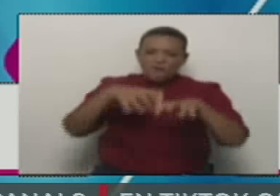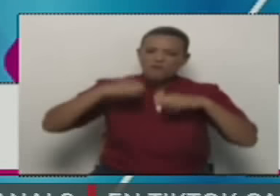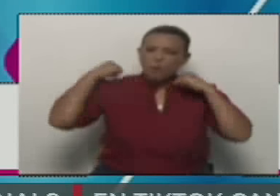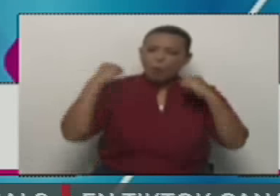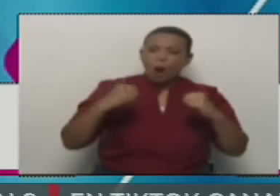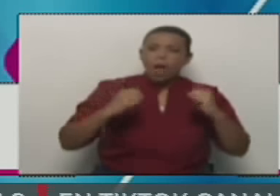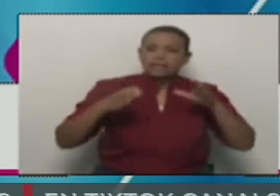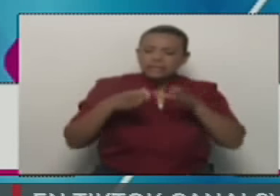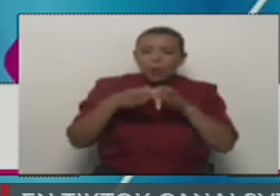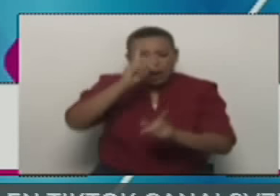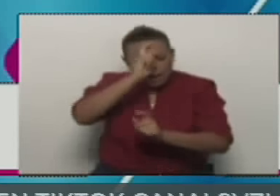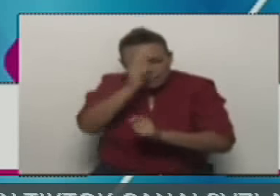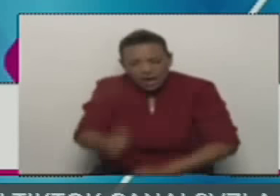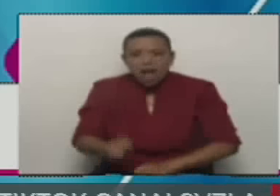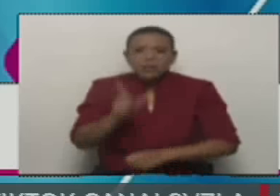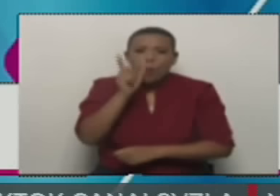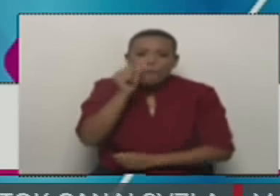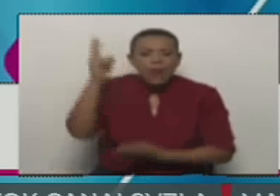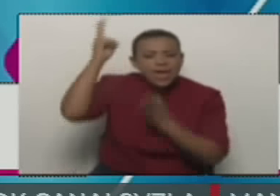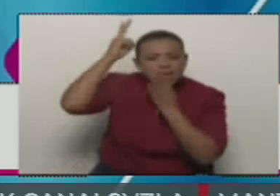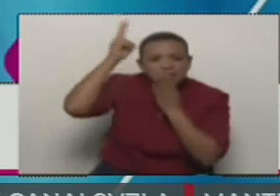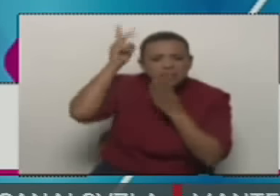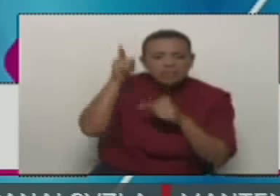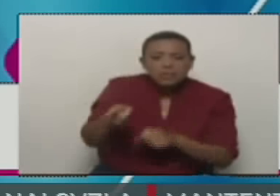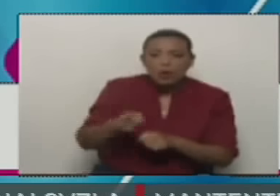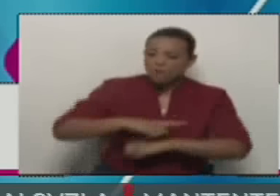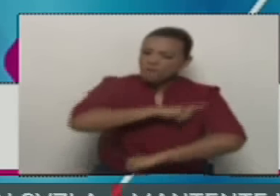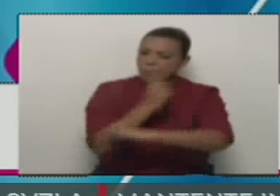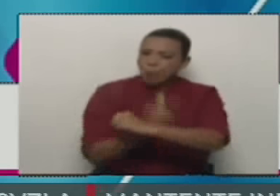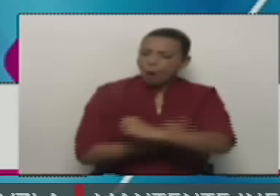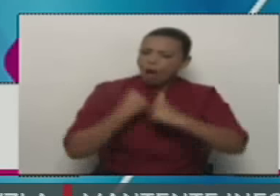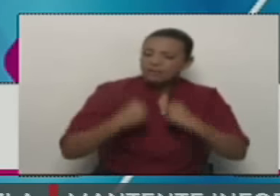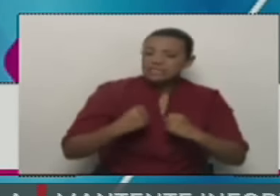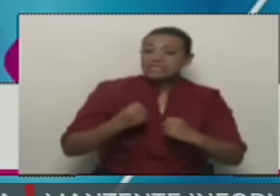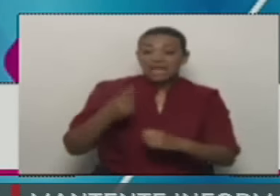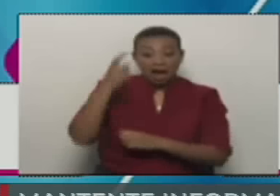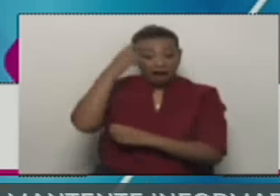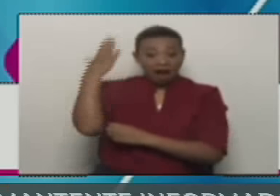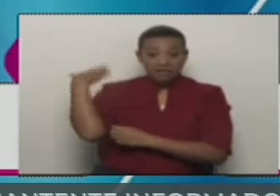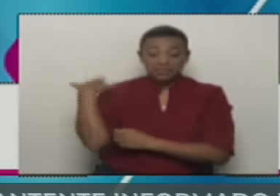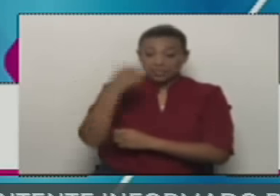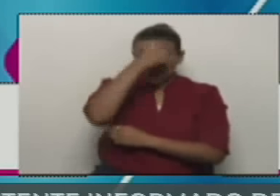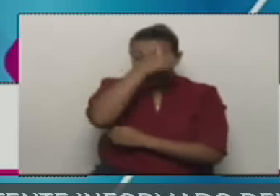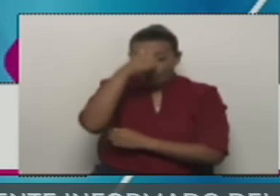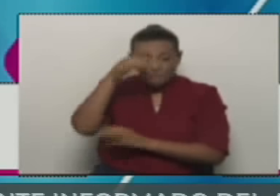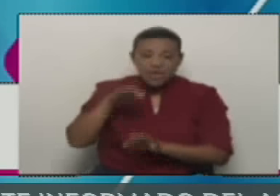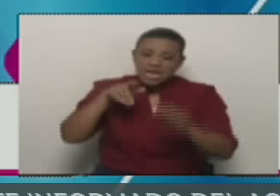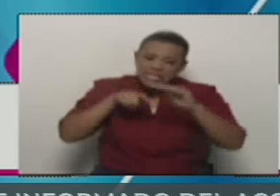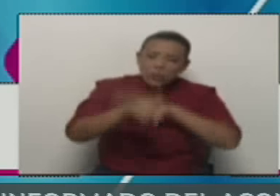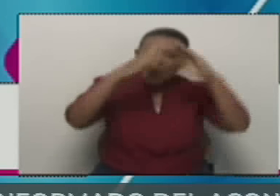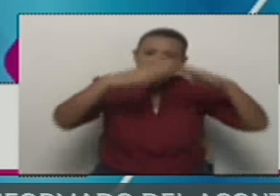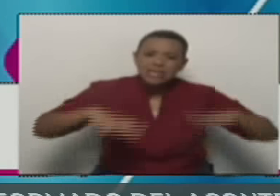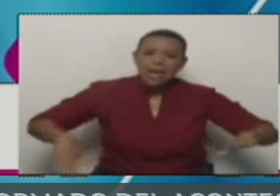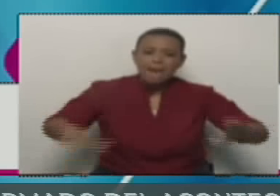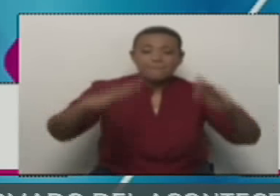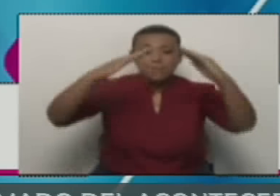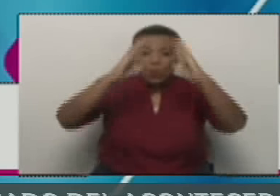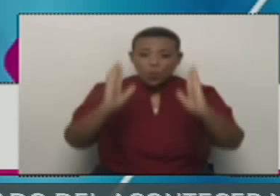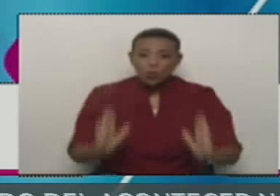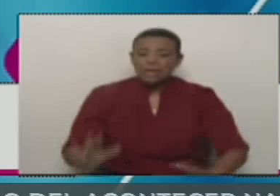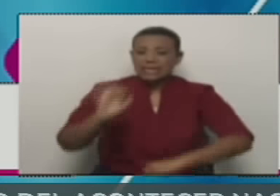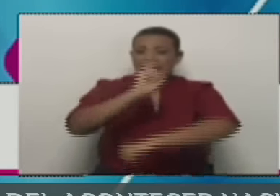al gran cacique Coromoto. Fue la fuerza india la que salió ayer y llegó al gran templo de la Virgen de Coromoto a decir: aquí